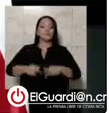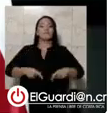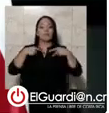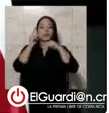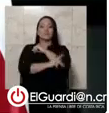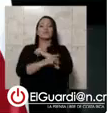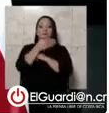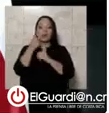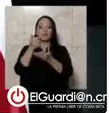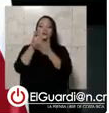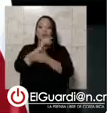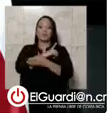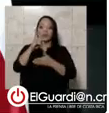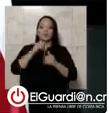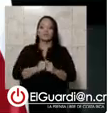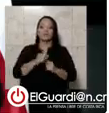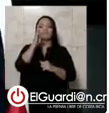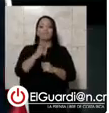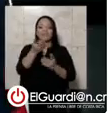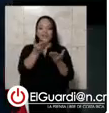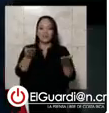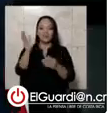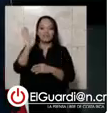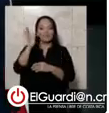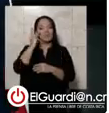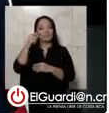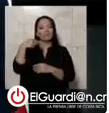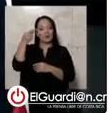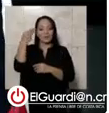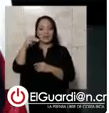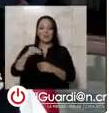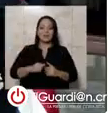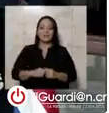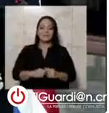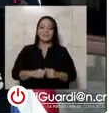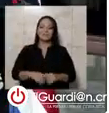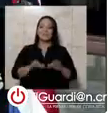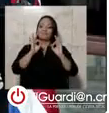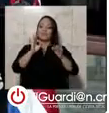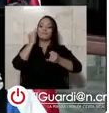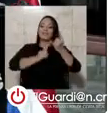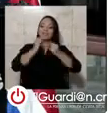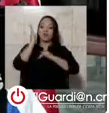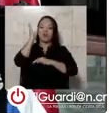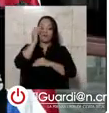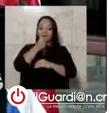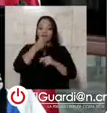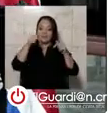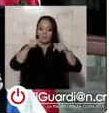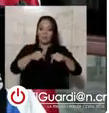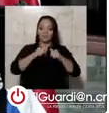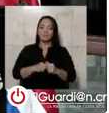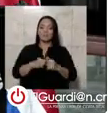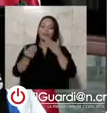país mejor con la ayuda de Dios. Bendiciones, hasta el miércoles entrante. De esta forma finaliza la conferencia de prensa